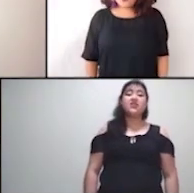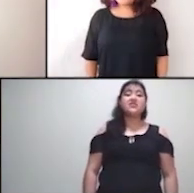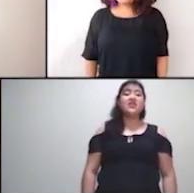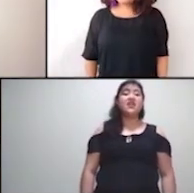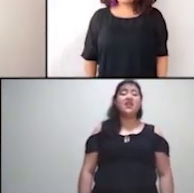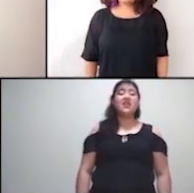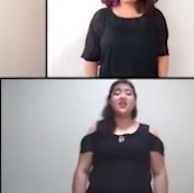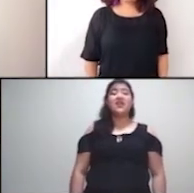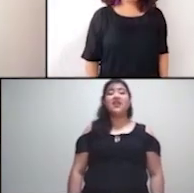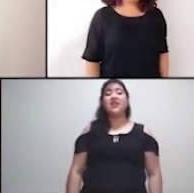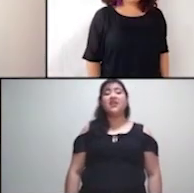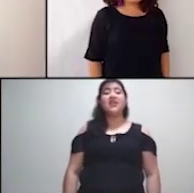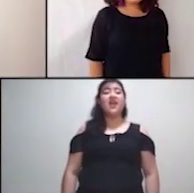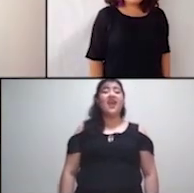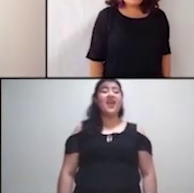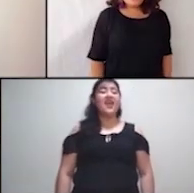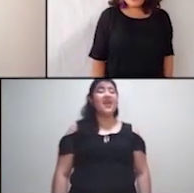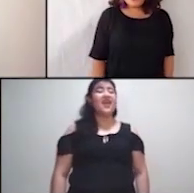sí